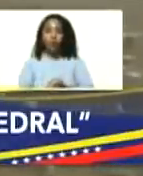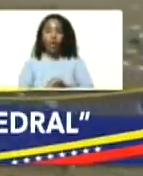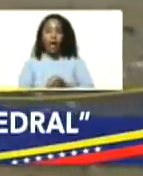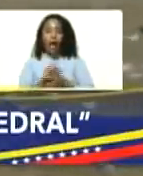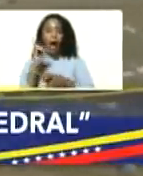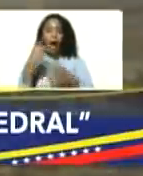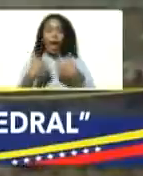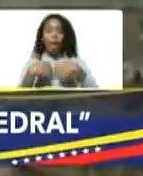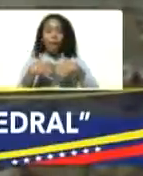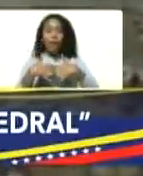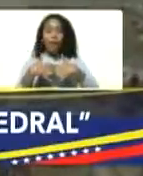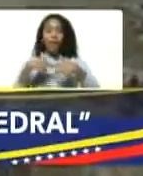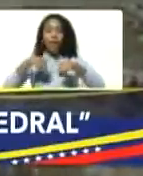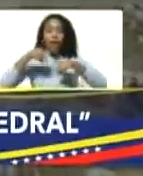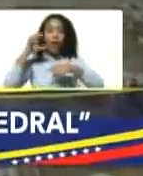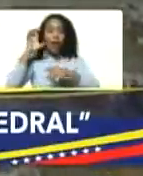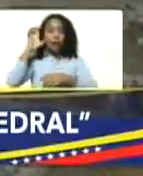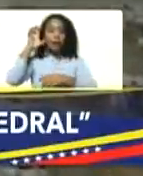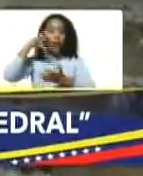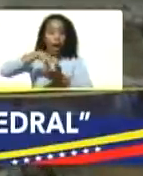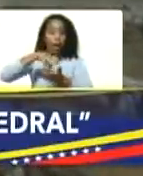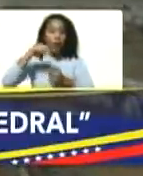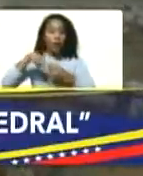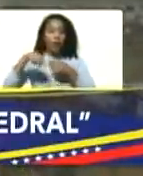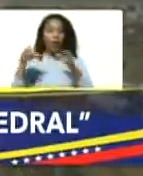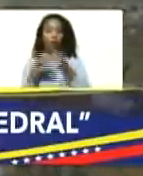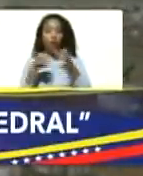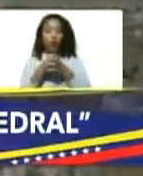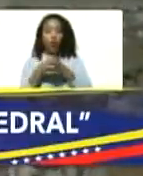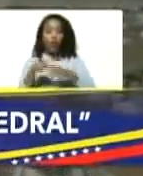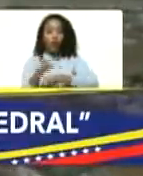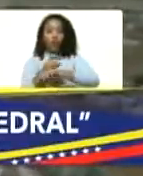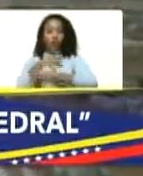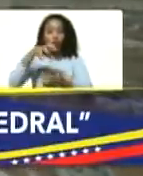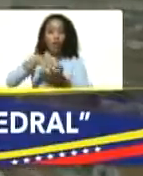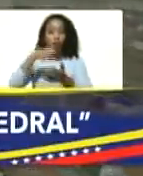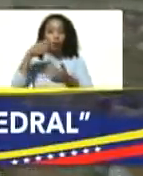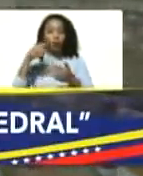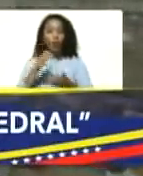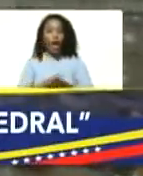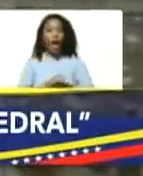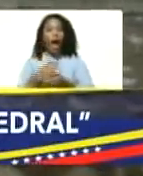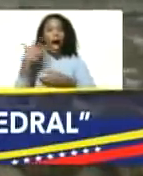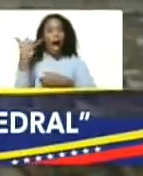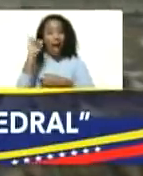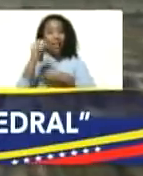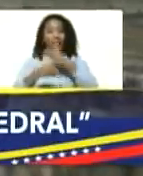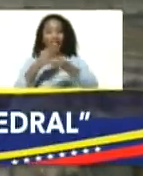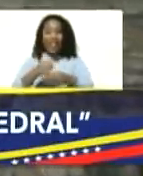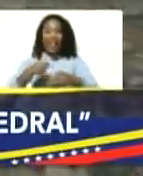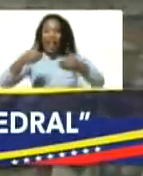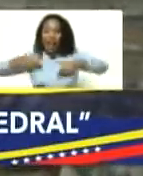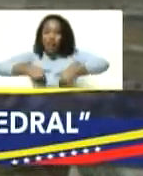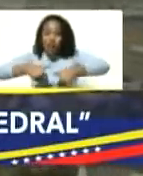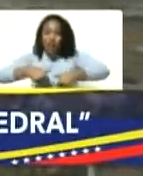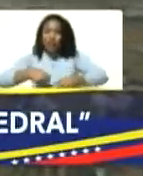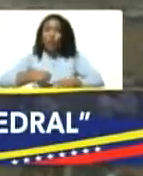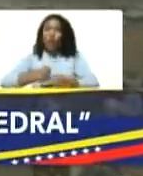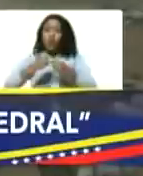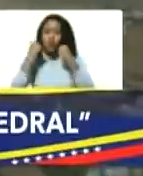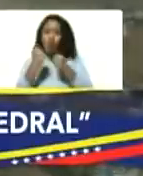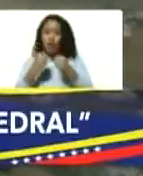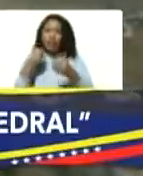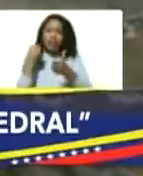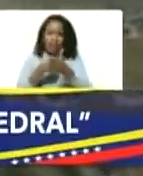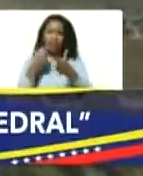empresas del estado en las unidades productivas del gobierno del estado hay que dar una batalla muy dura con relación a eso hay